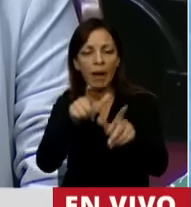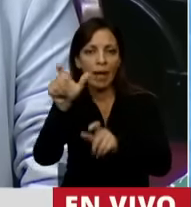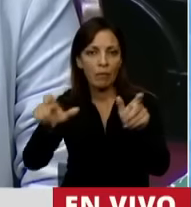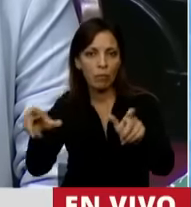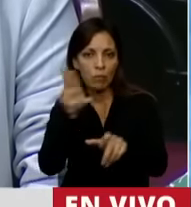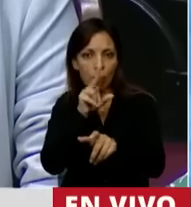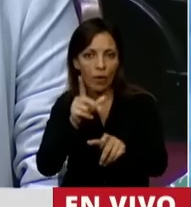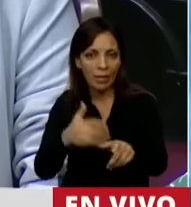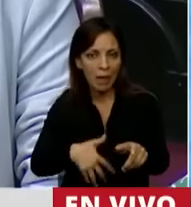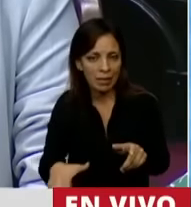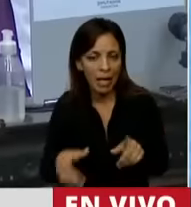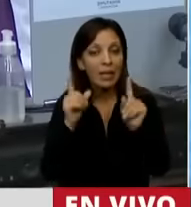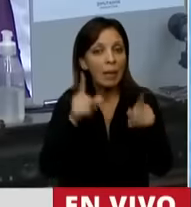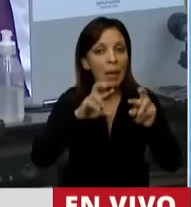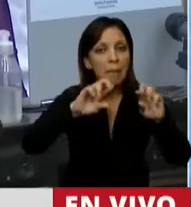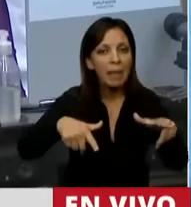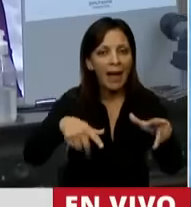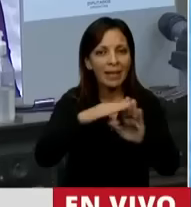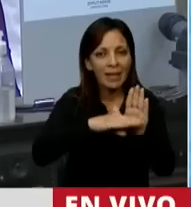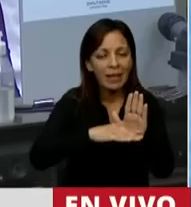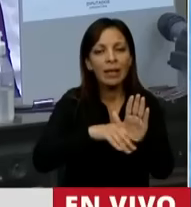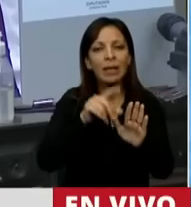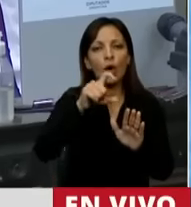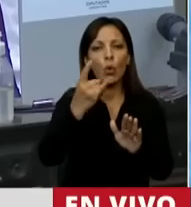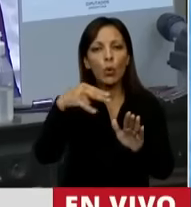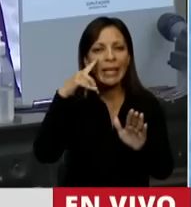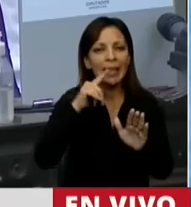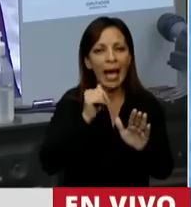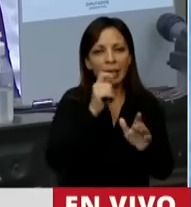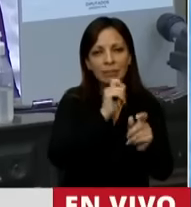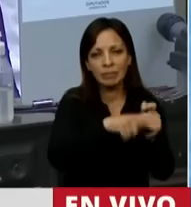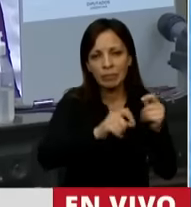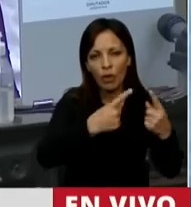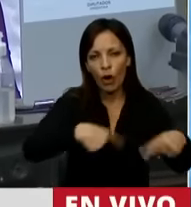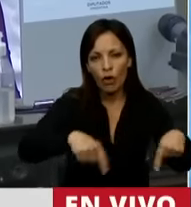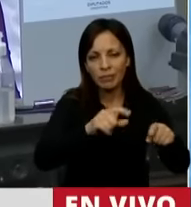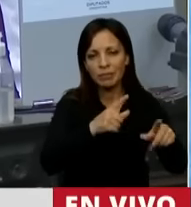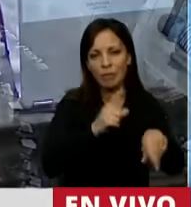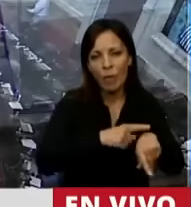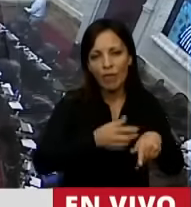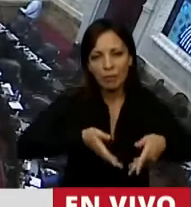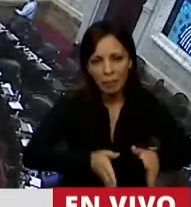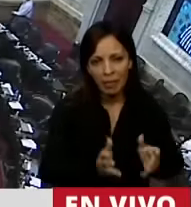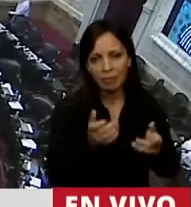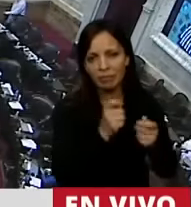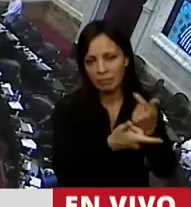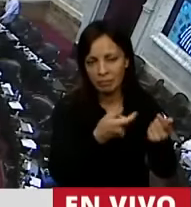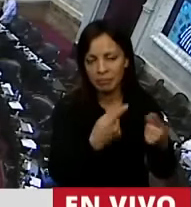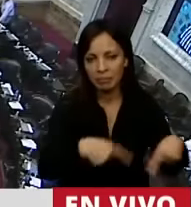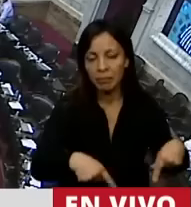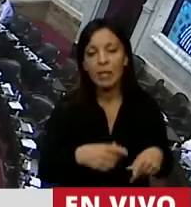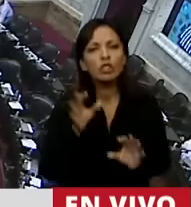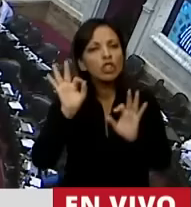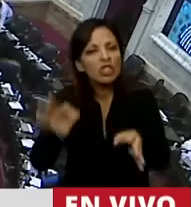Cunita. En síntesis, como ya lo adelanté al principio, estoy convencido que quienes se encuentran con